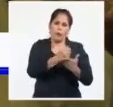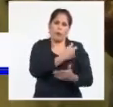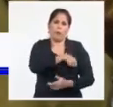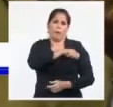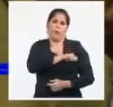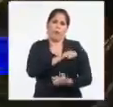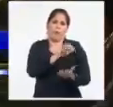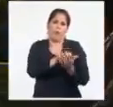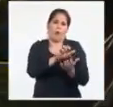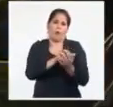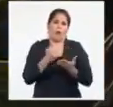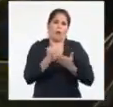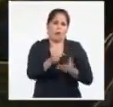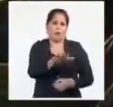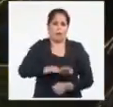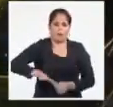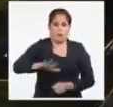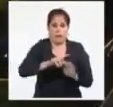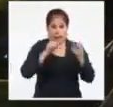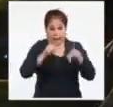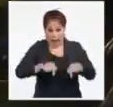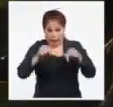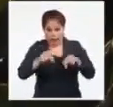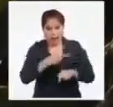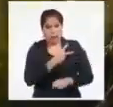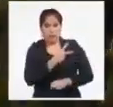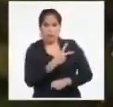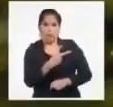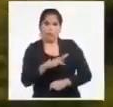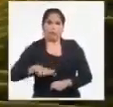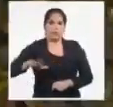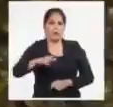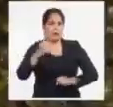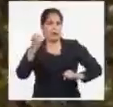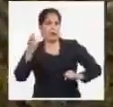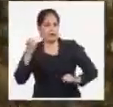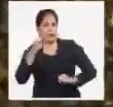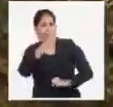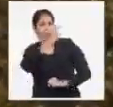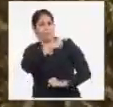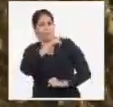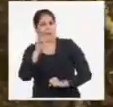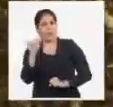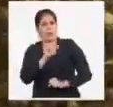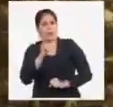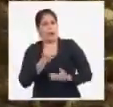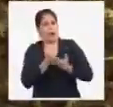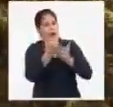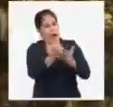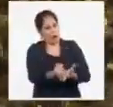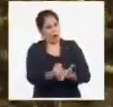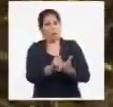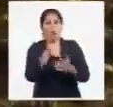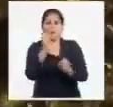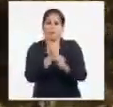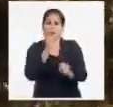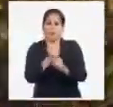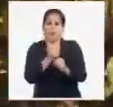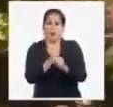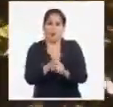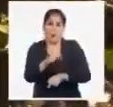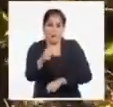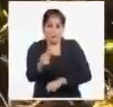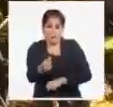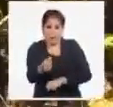ayudar a la sociedad. Aquí aunan voluntades por igual soldados y oficiales, ofreciendo su solidaridad y su trabajo para que muy